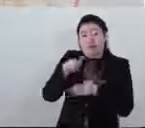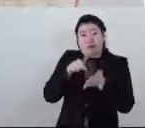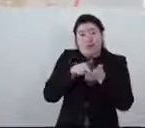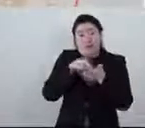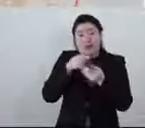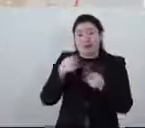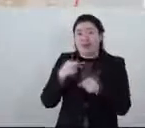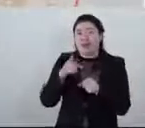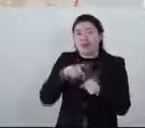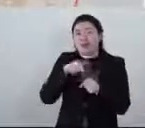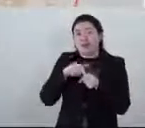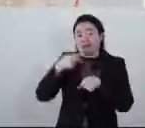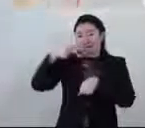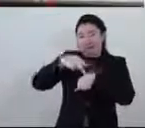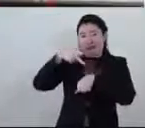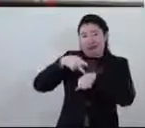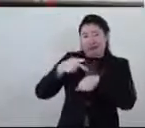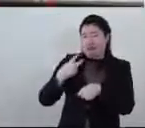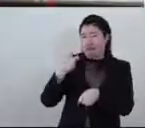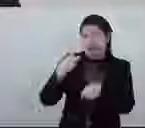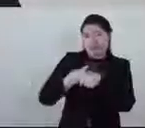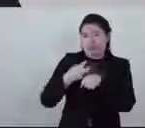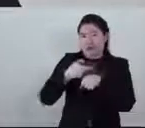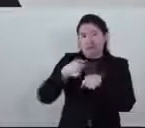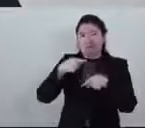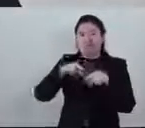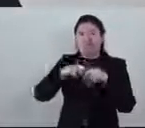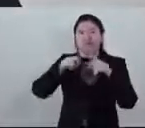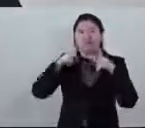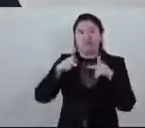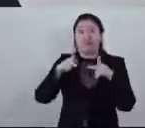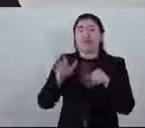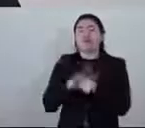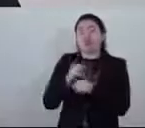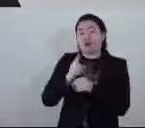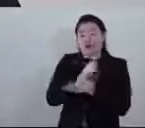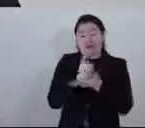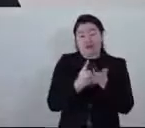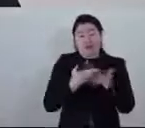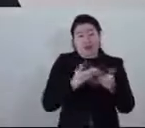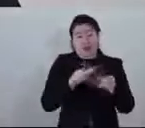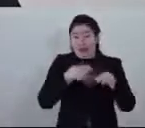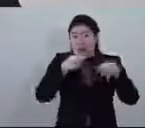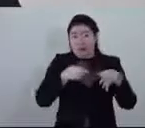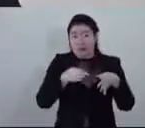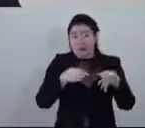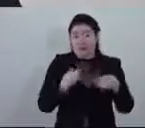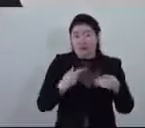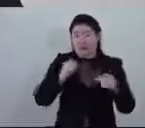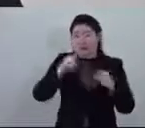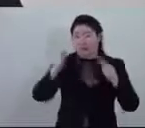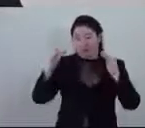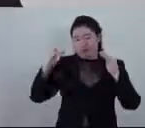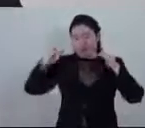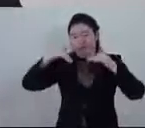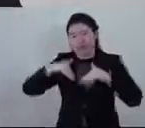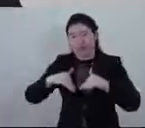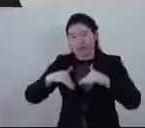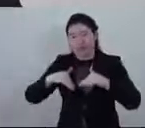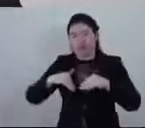rotura del cabezal de concreto, lado oeste, en donde por diseño se tiene la sección fija del puente como consecuencia del colapso.